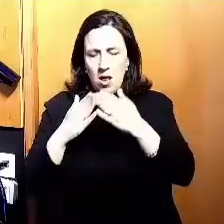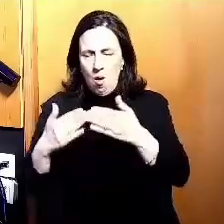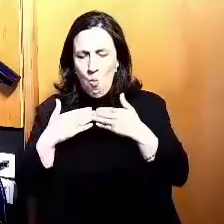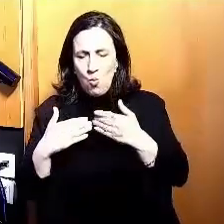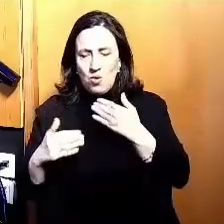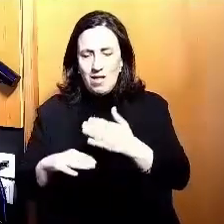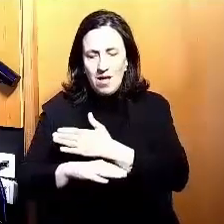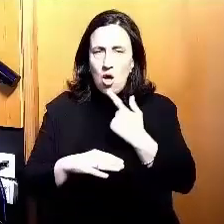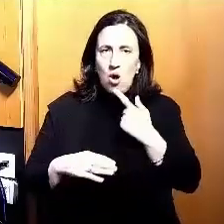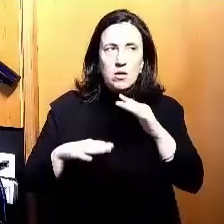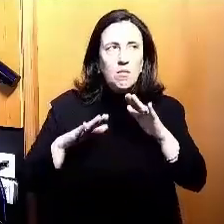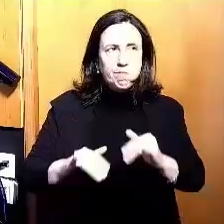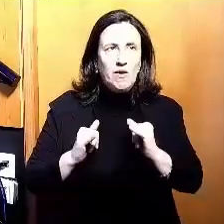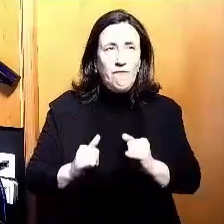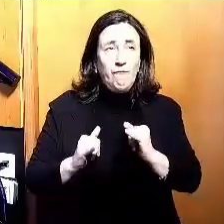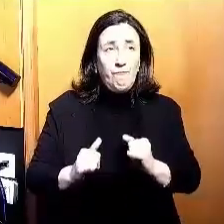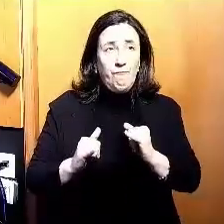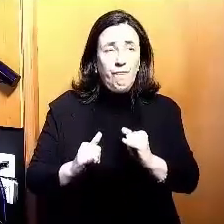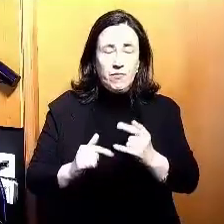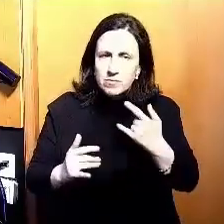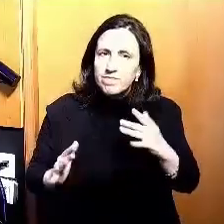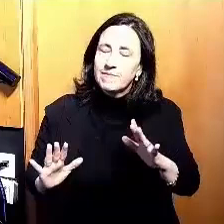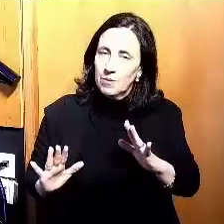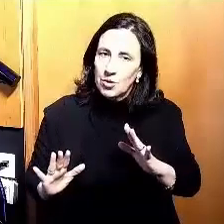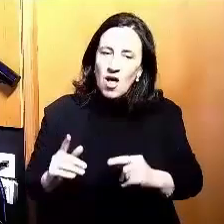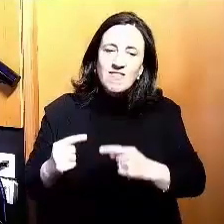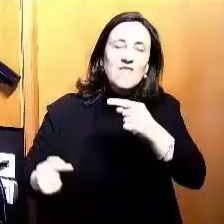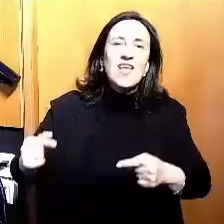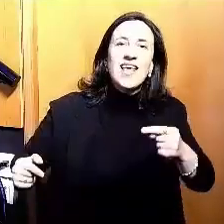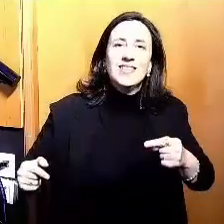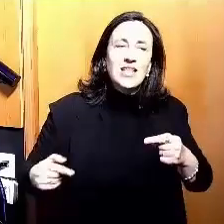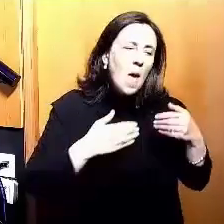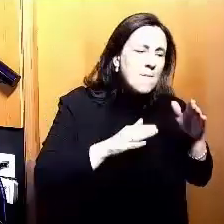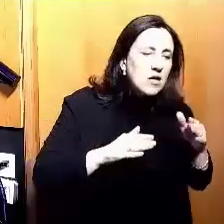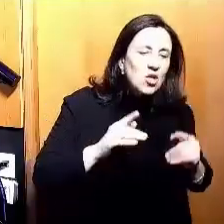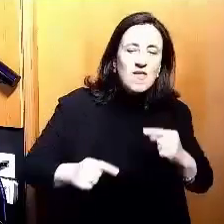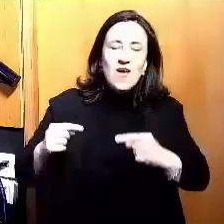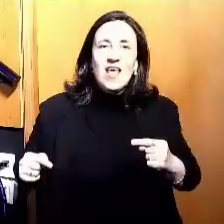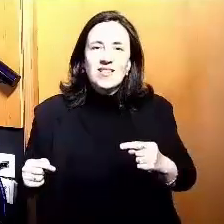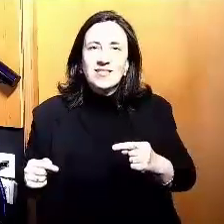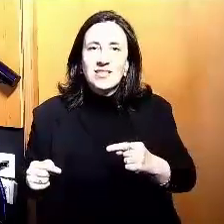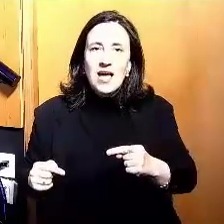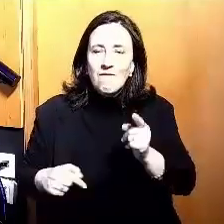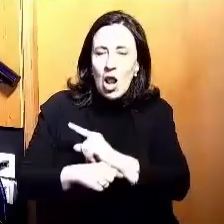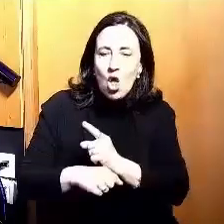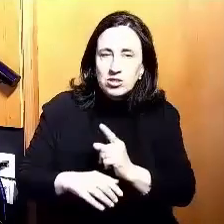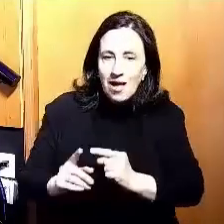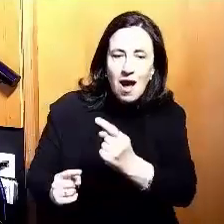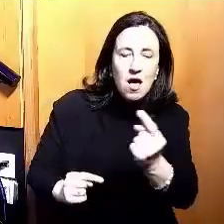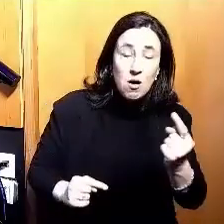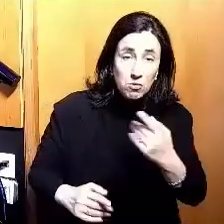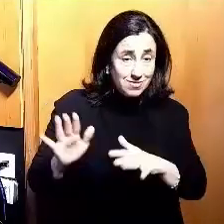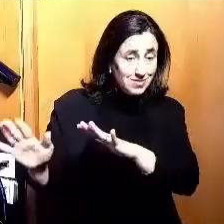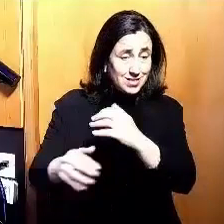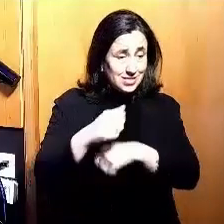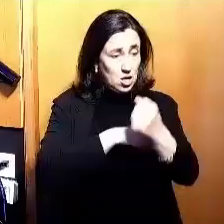y comparto mucho con Nati, o sea, hay distintas velocidades y hay distintos puntos de partida. Digo, no sé si en algún momento, hace 10 años se dijo, bueno,